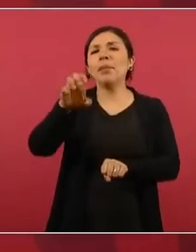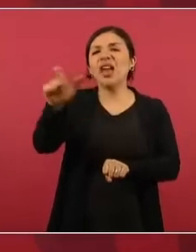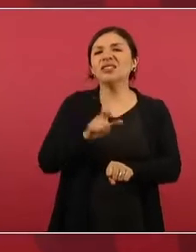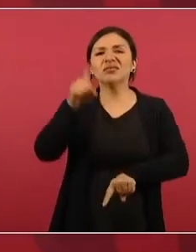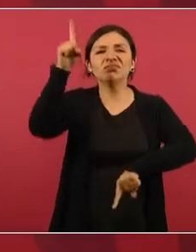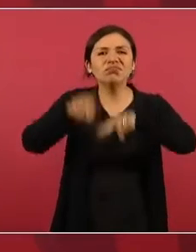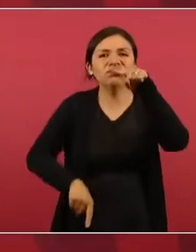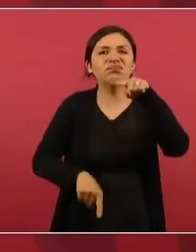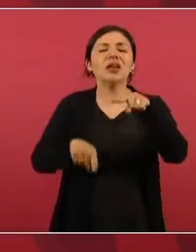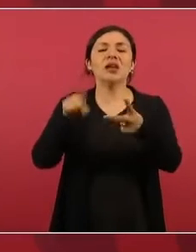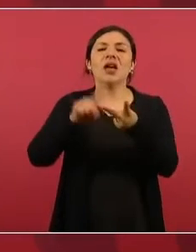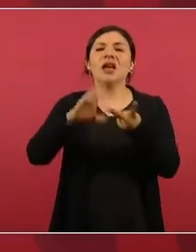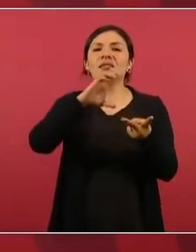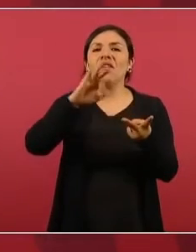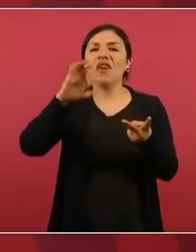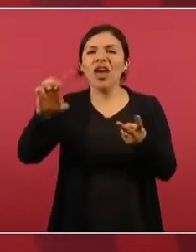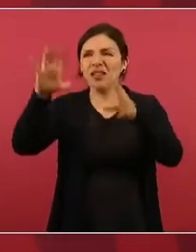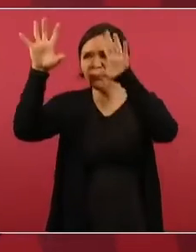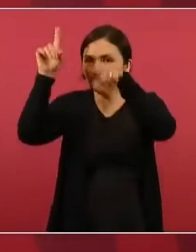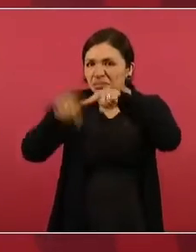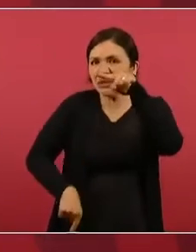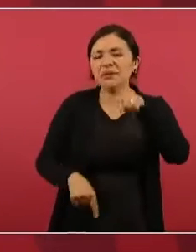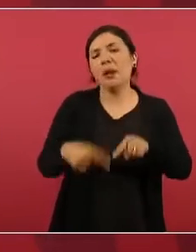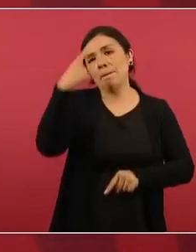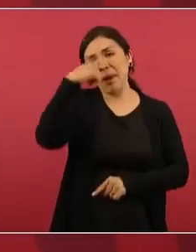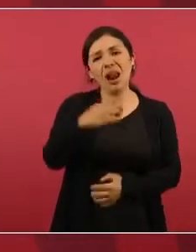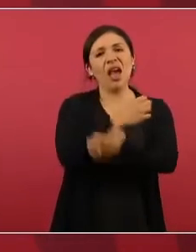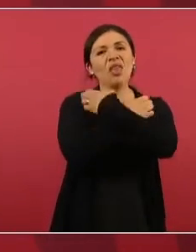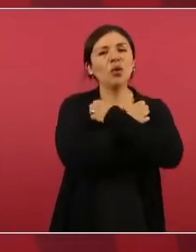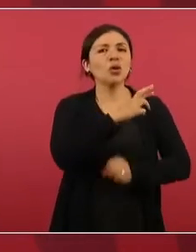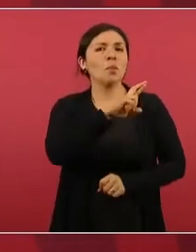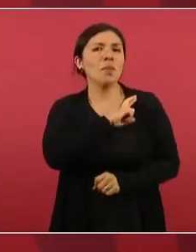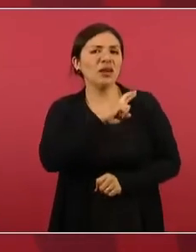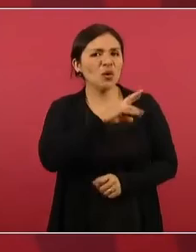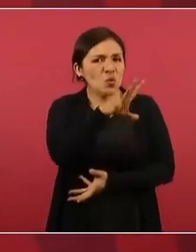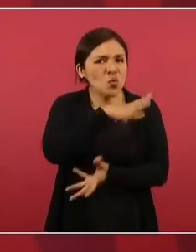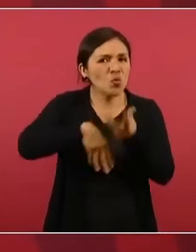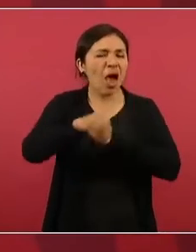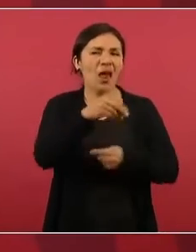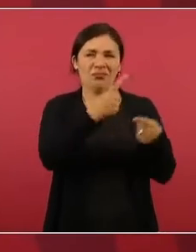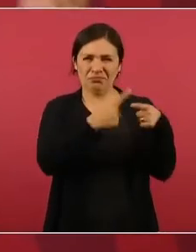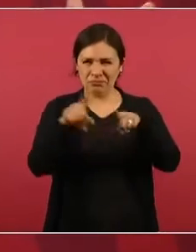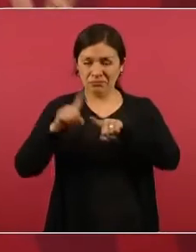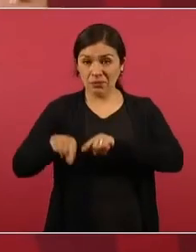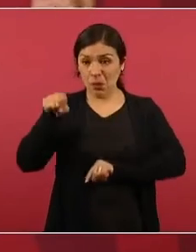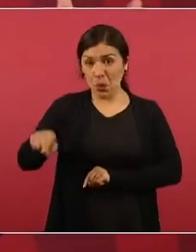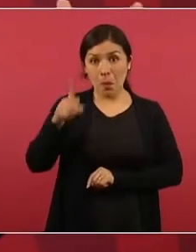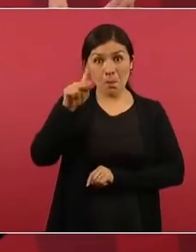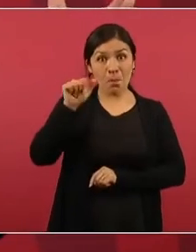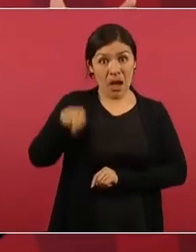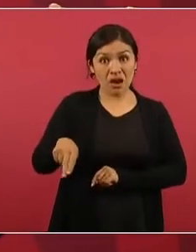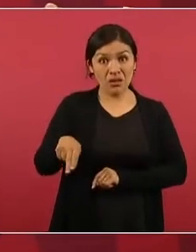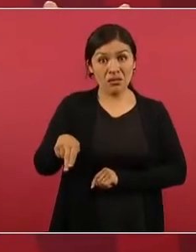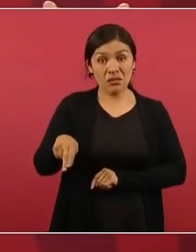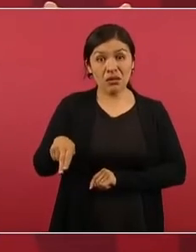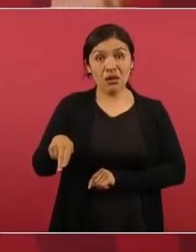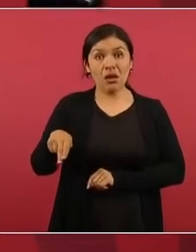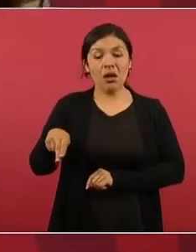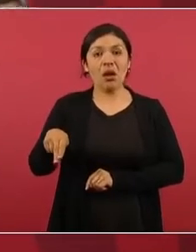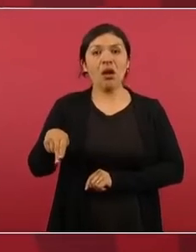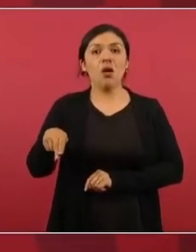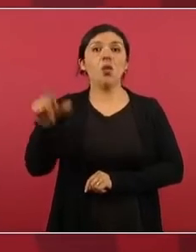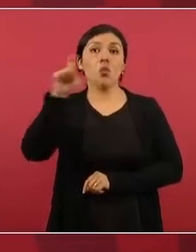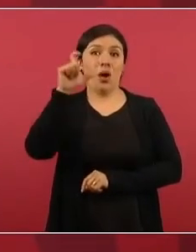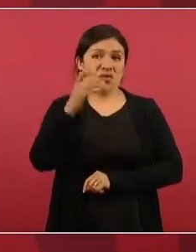de Electricidad, de privatizar la educación. El PAN, por ejemplo, en